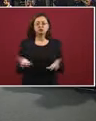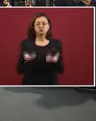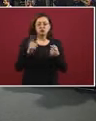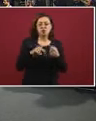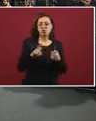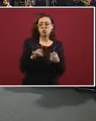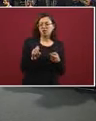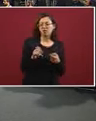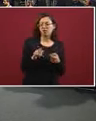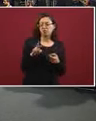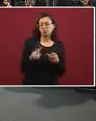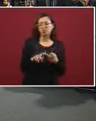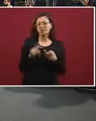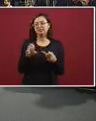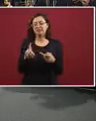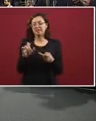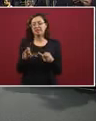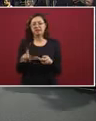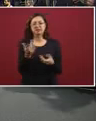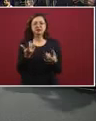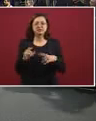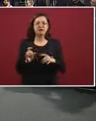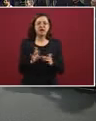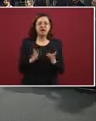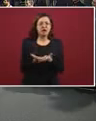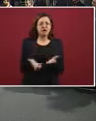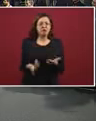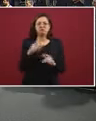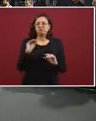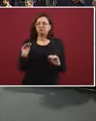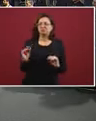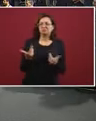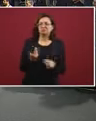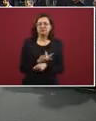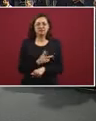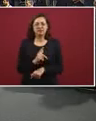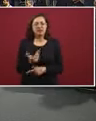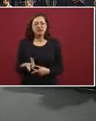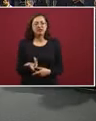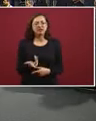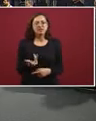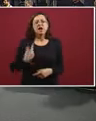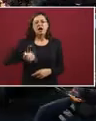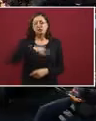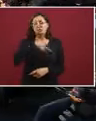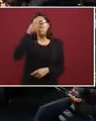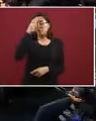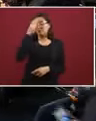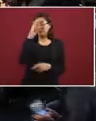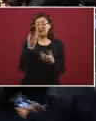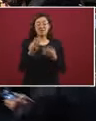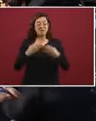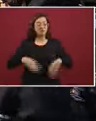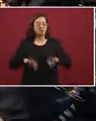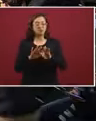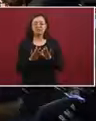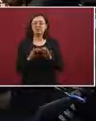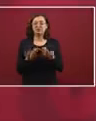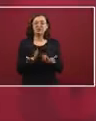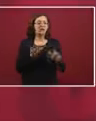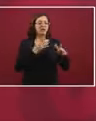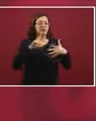UNASUR y CELAC frente a este silencio que usted mismo habla. Nosotros pensamos que es muy importante recuperar la comunidad de